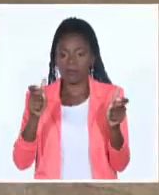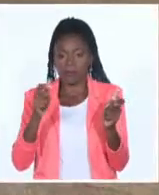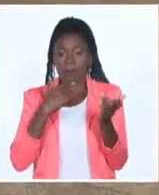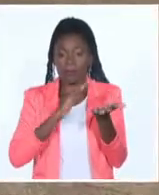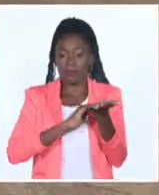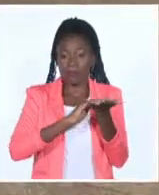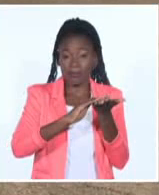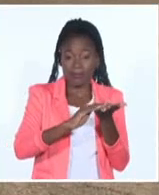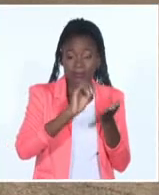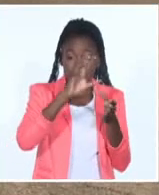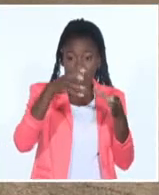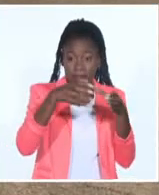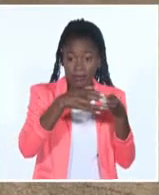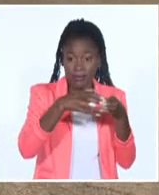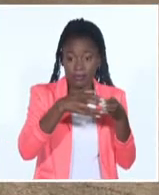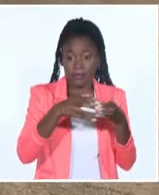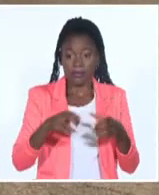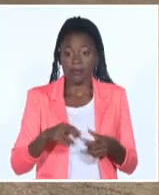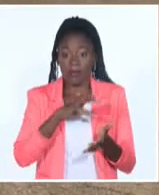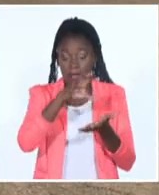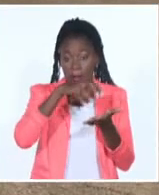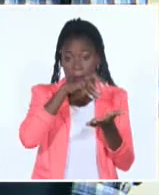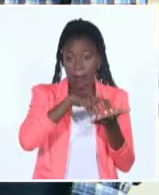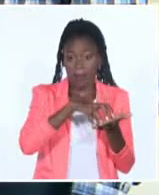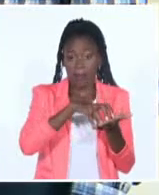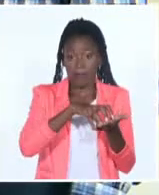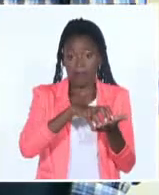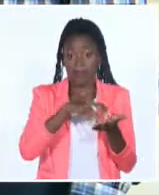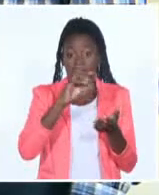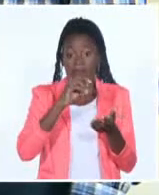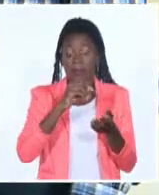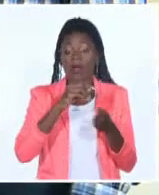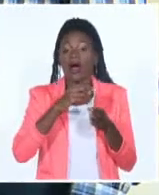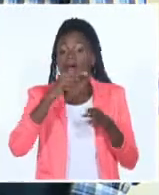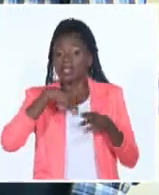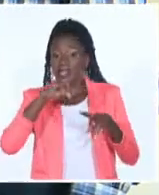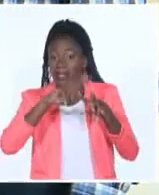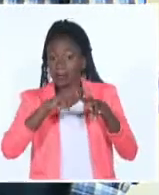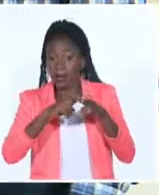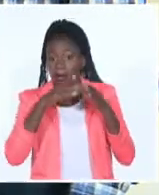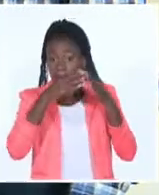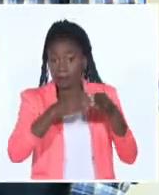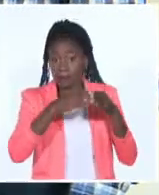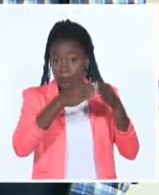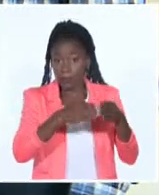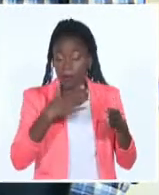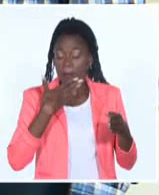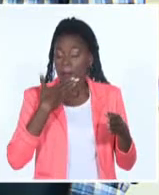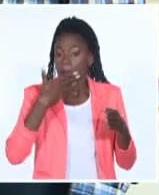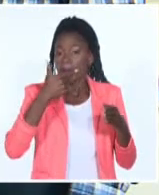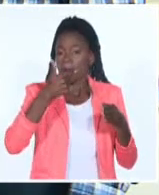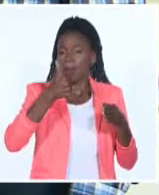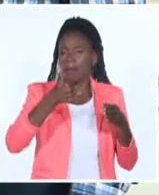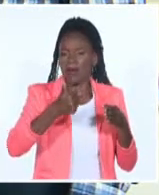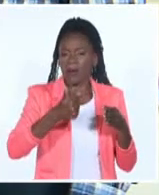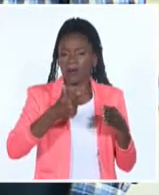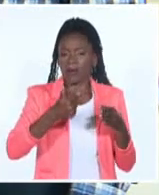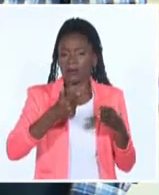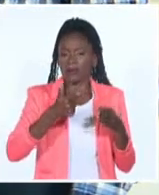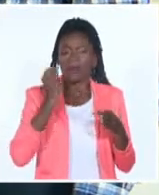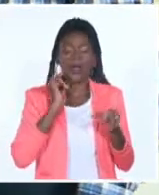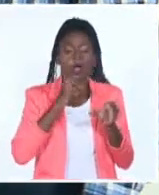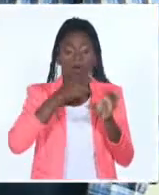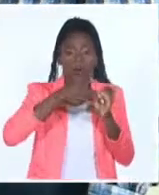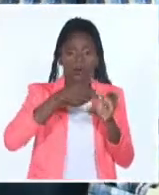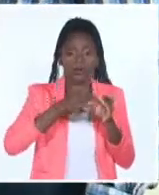generación en ese territorio. En el caso de la Bahía de La Habana, ya he ido mejorando la logística de combustible. También